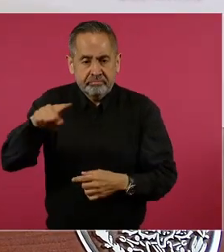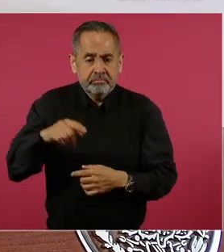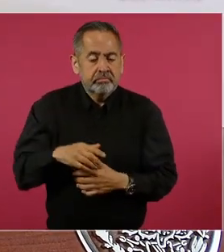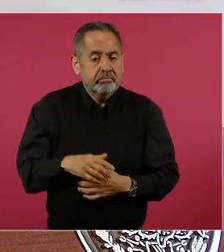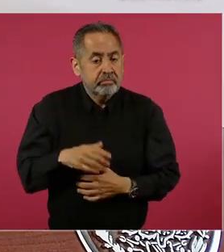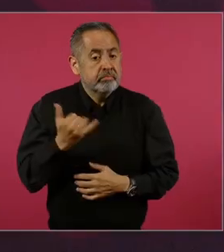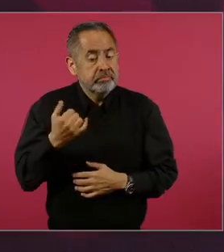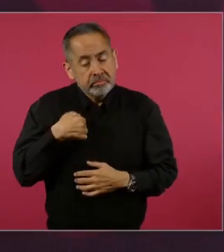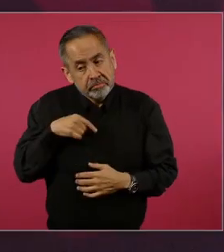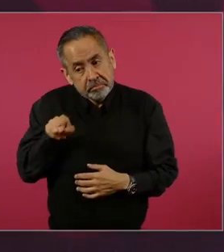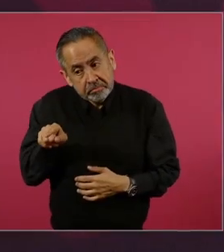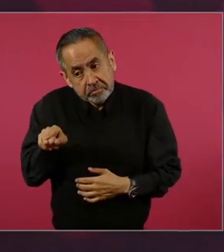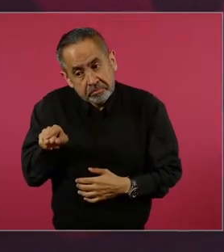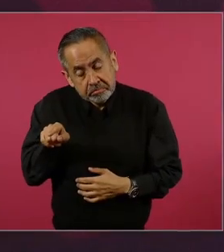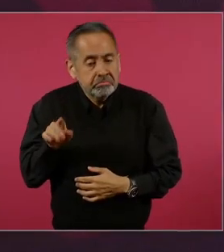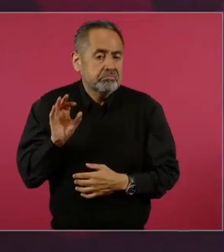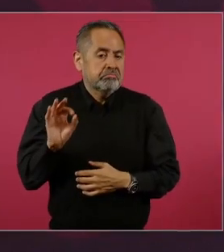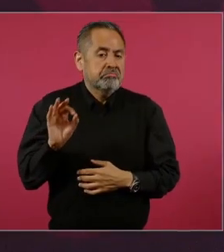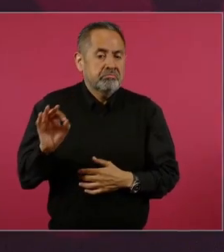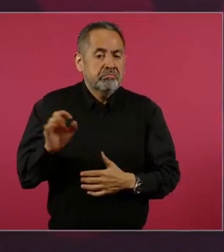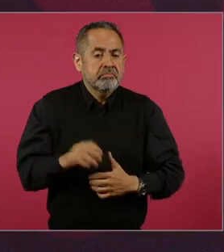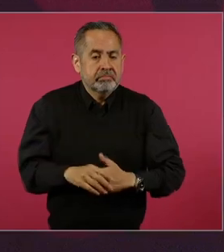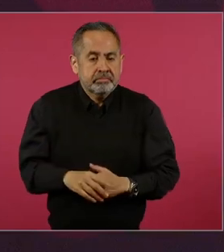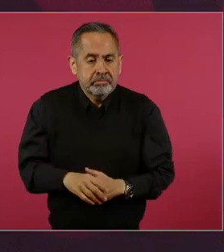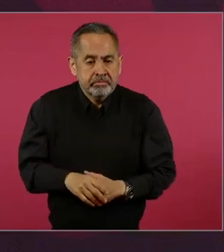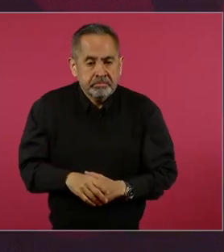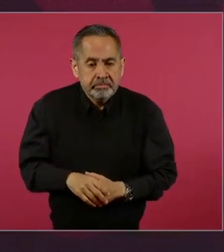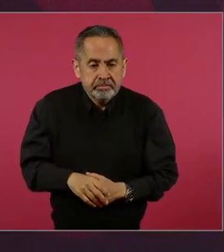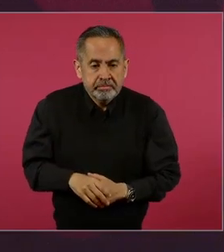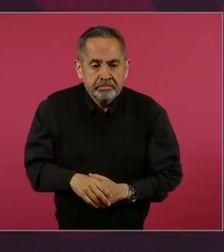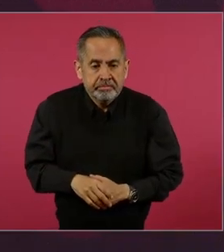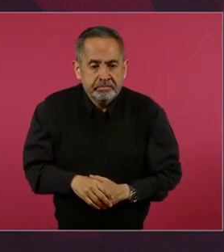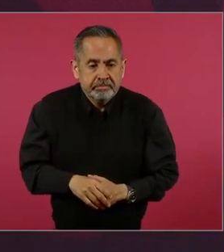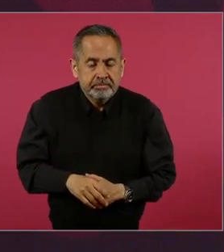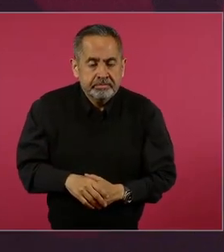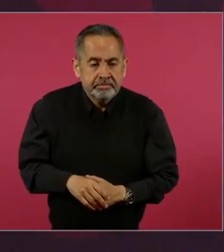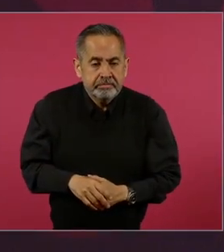aún de cuando la gente ya